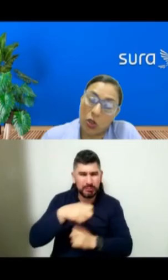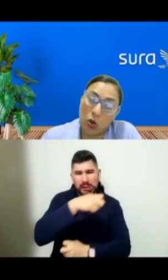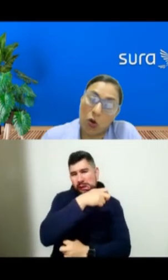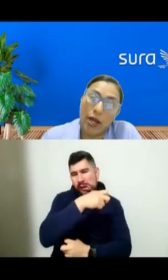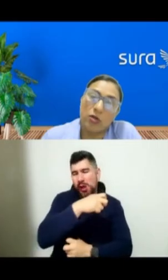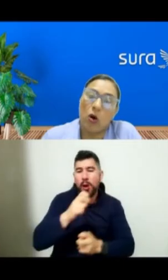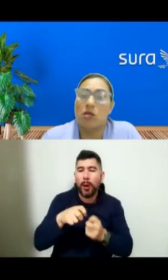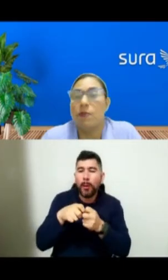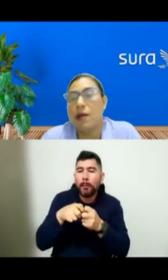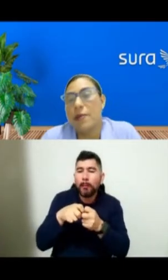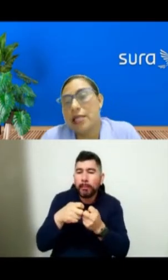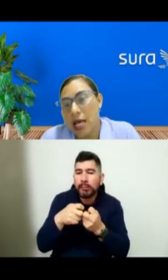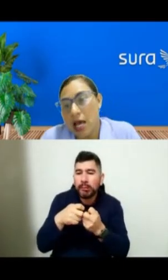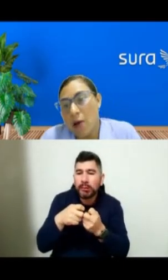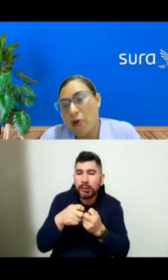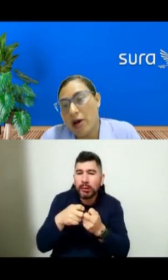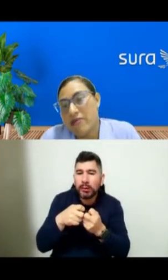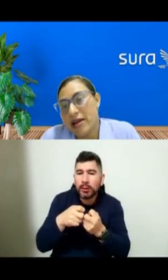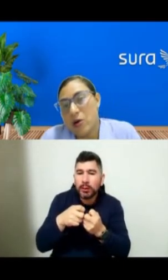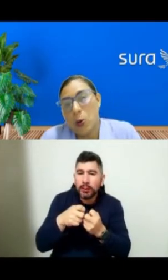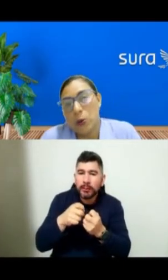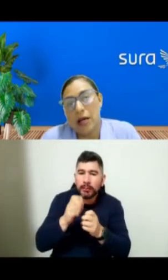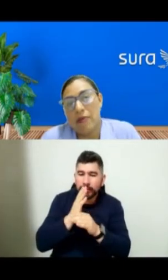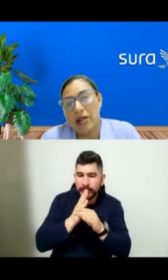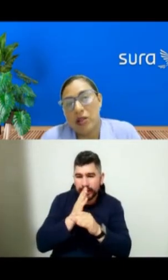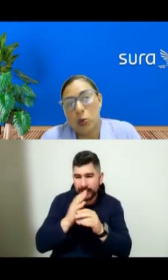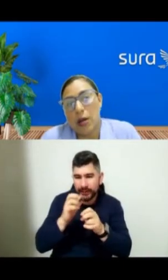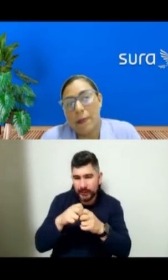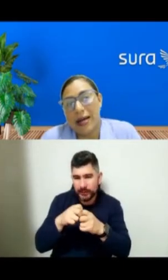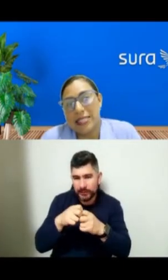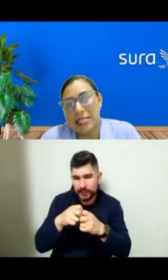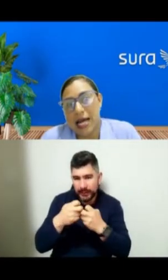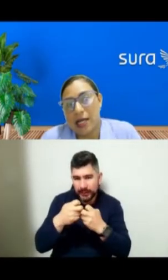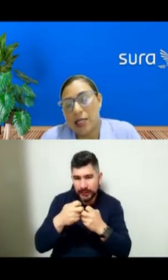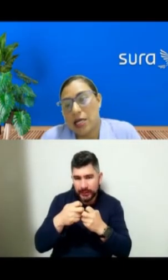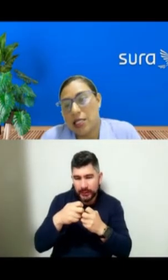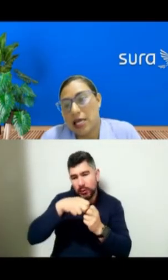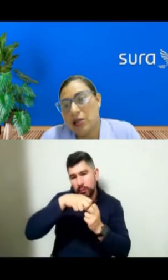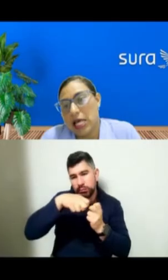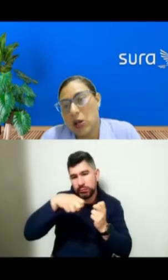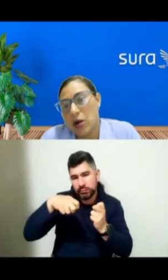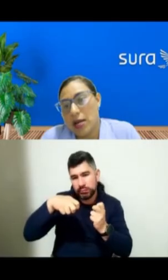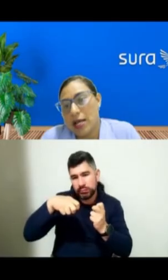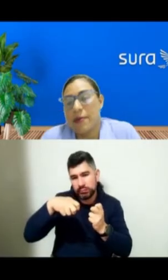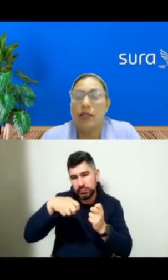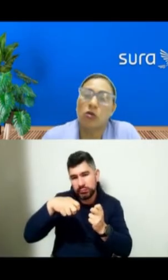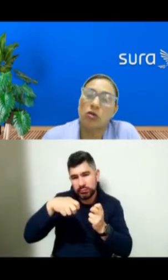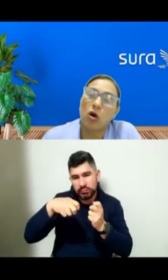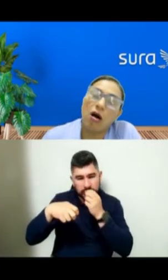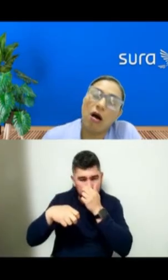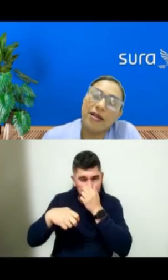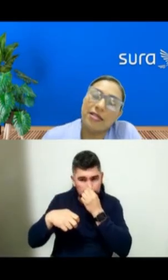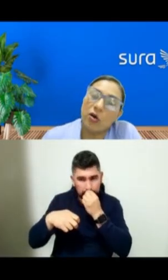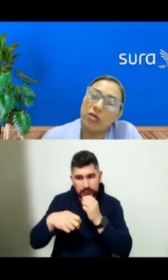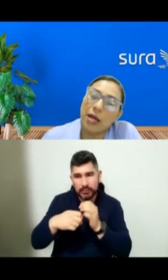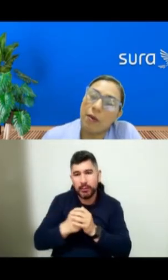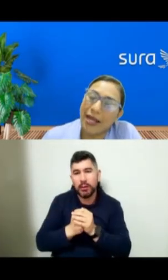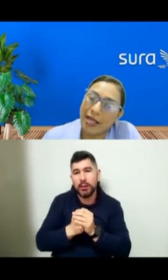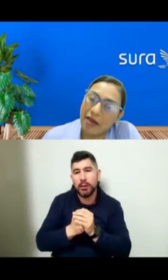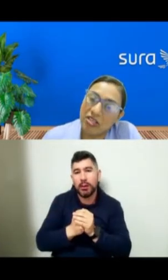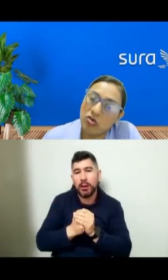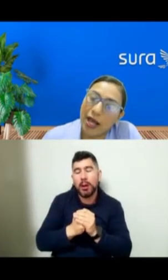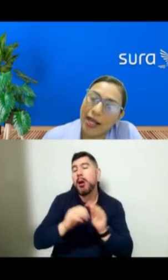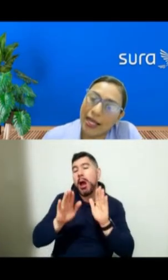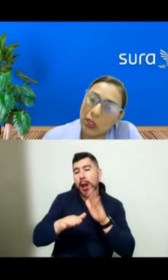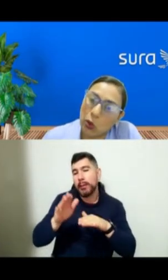o romper todo el hueso, o simplemente puede haber una fractura parcial de los ligamentos. O a veces